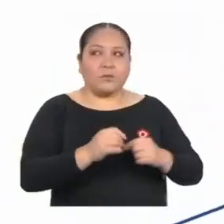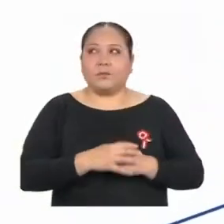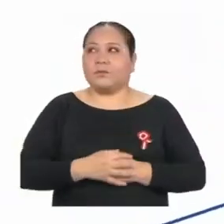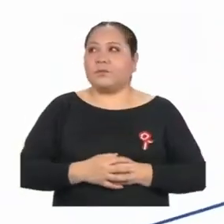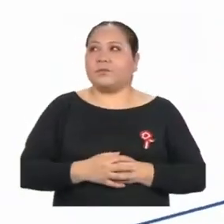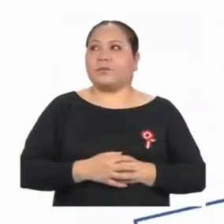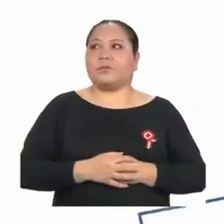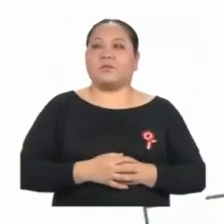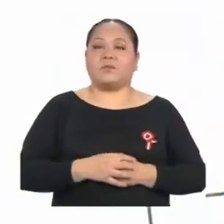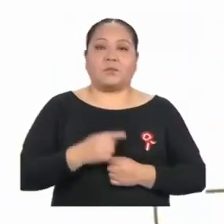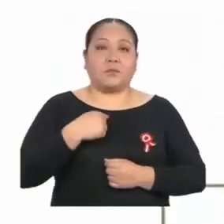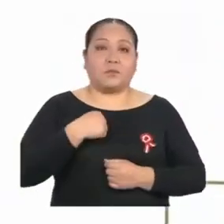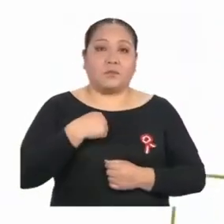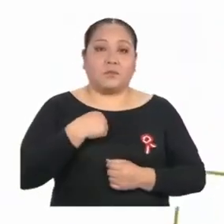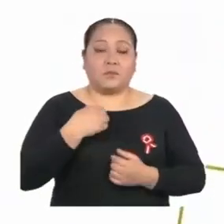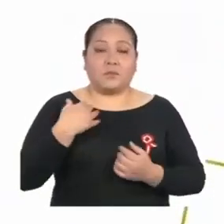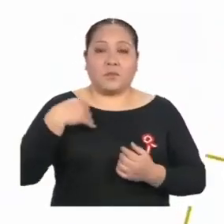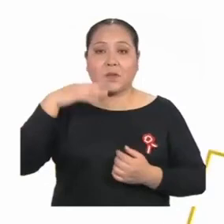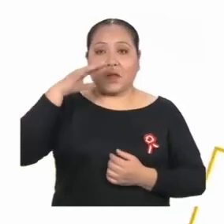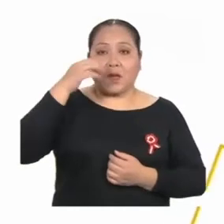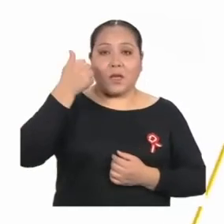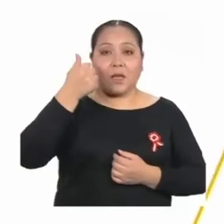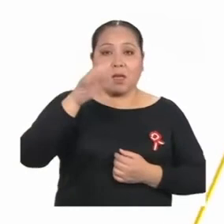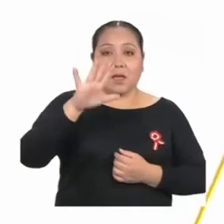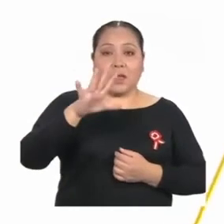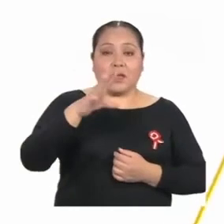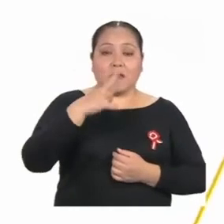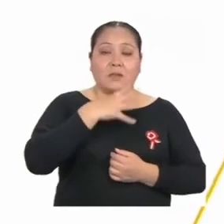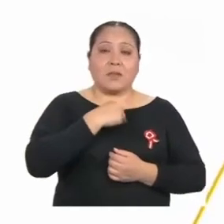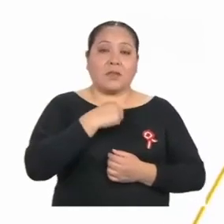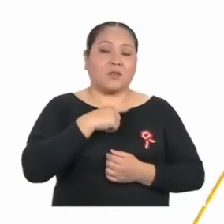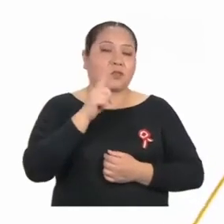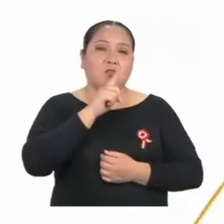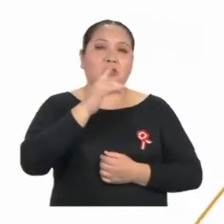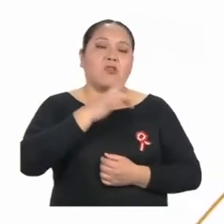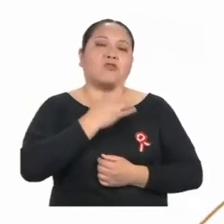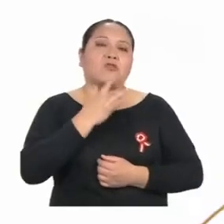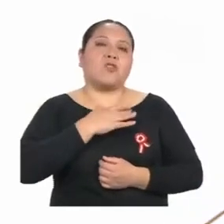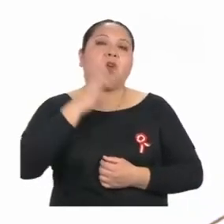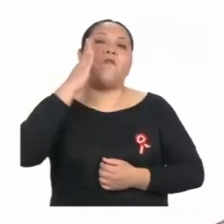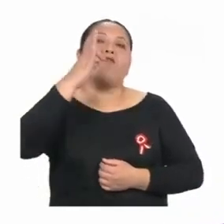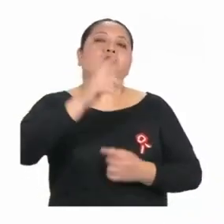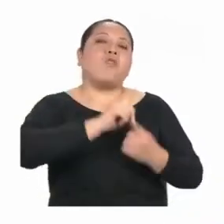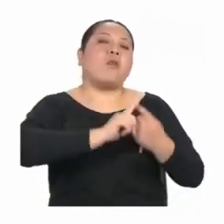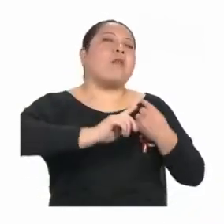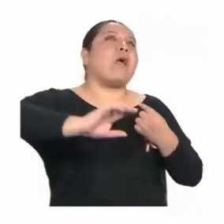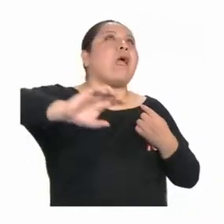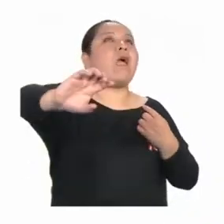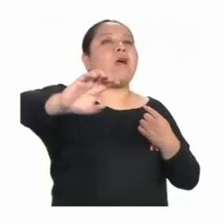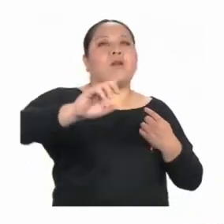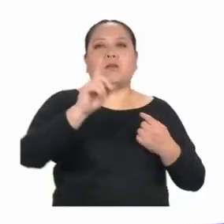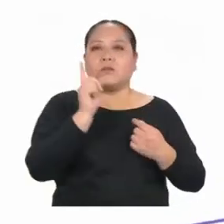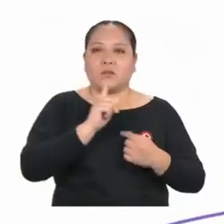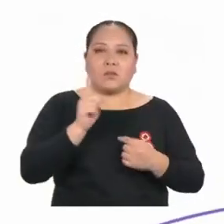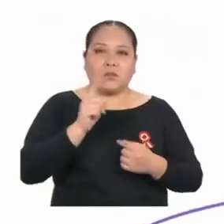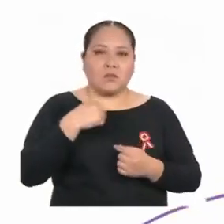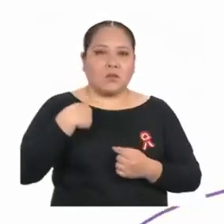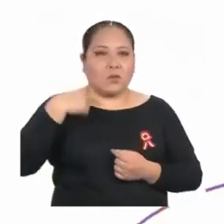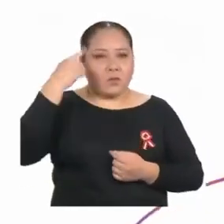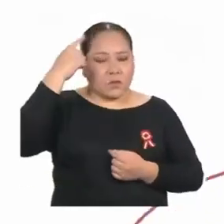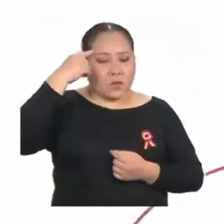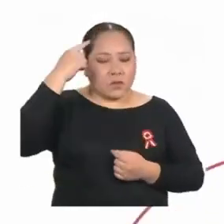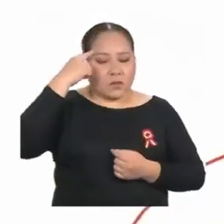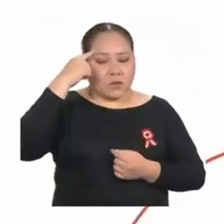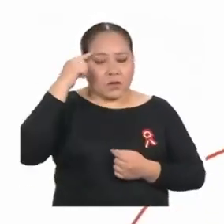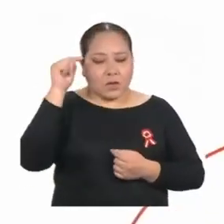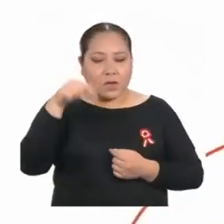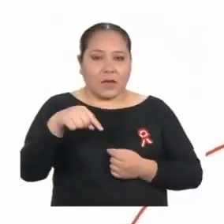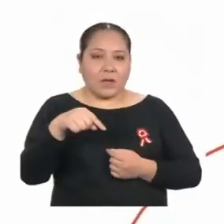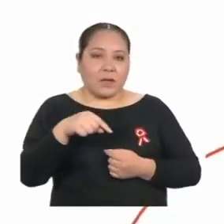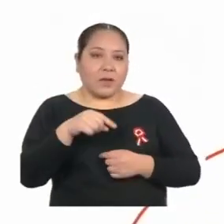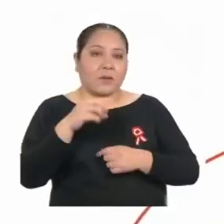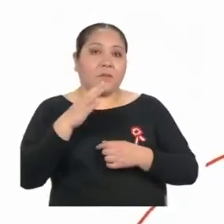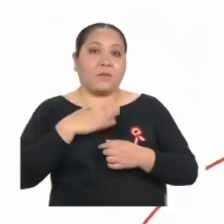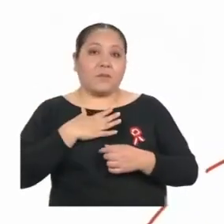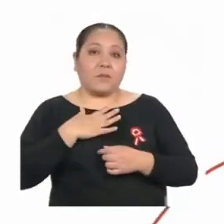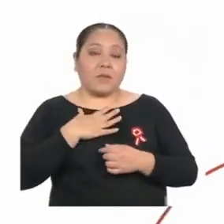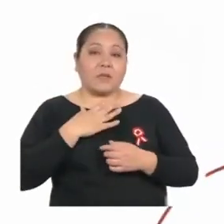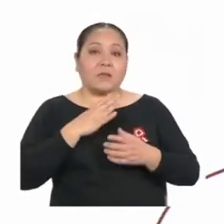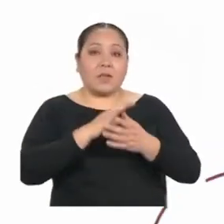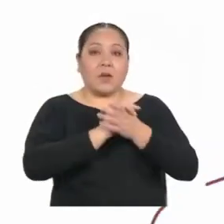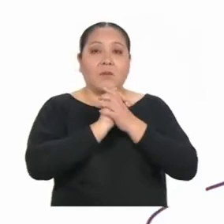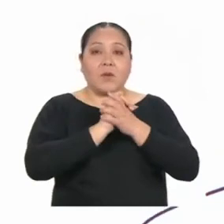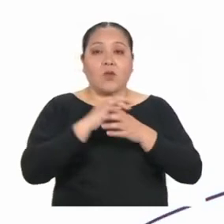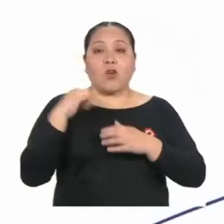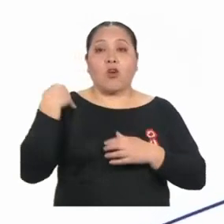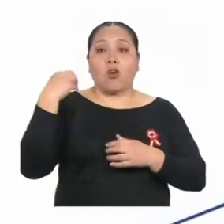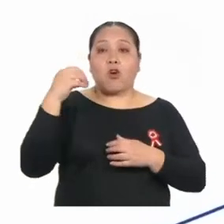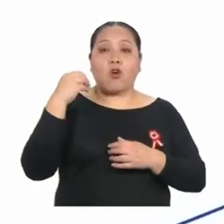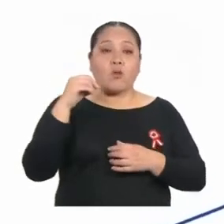A pesar de mis 15 años, no siento que el futuro sea algo lejano para mí. Me gustaría pensar que mi generación hará un cambio en la sociedad, que